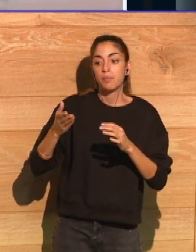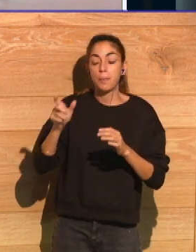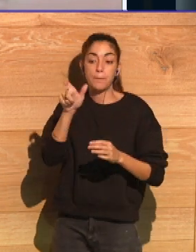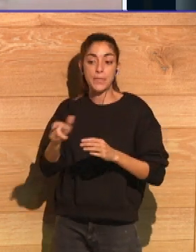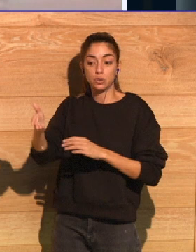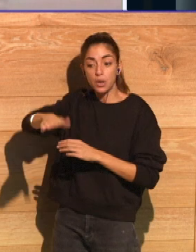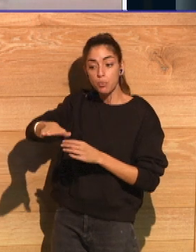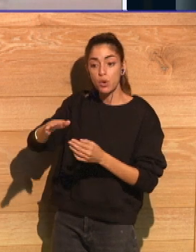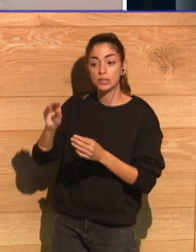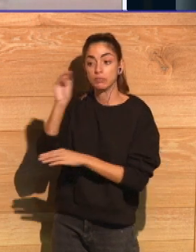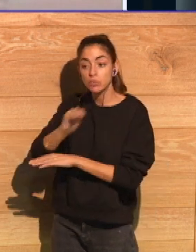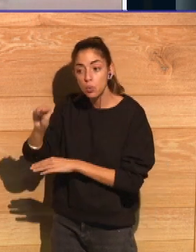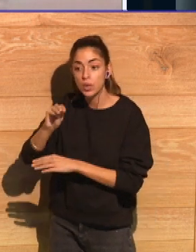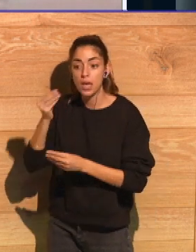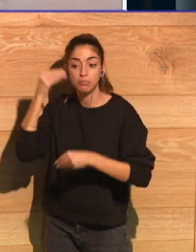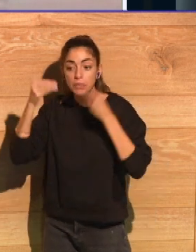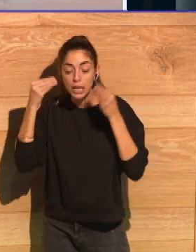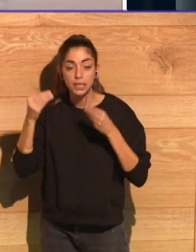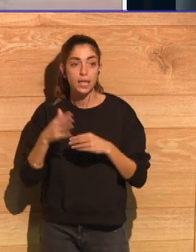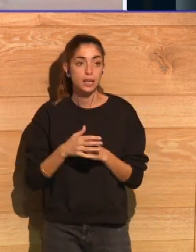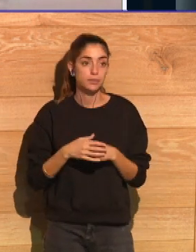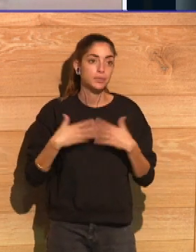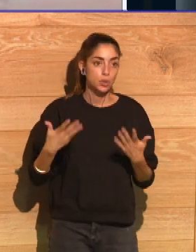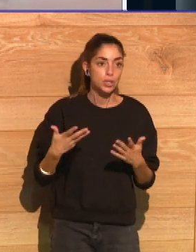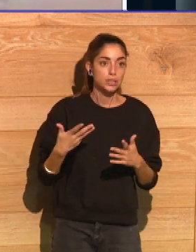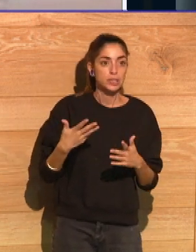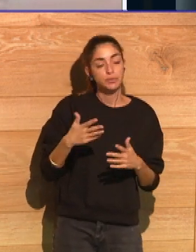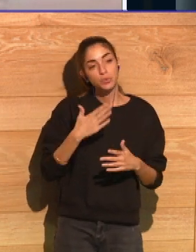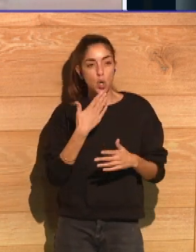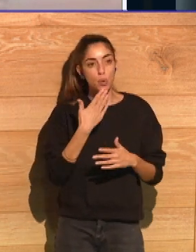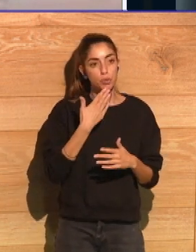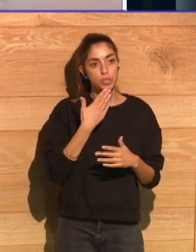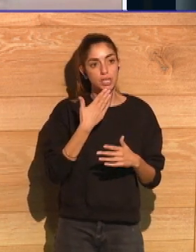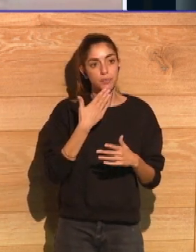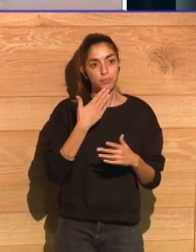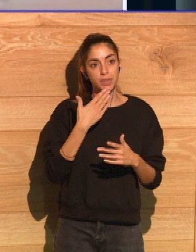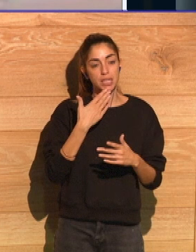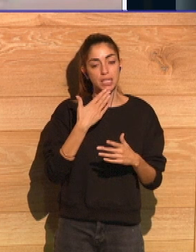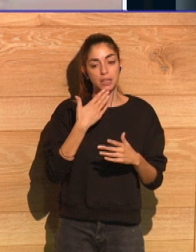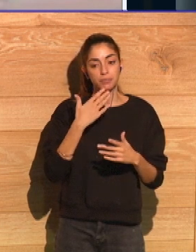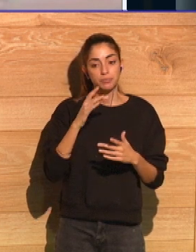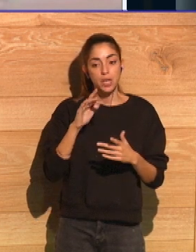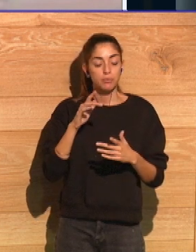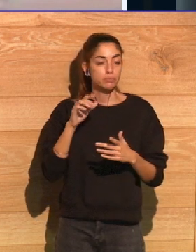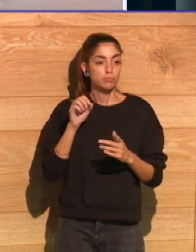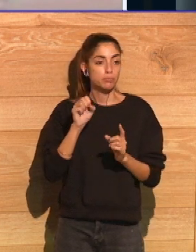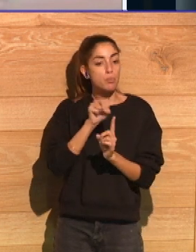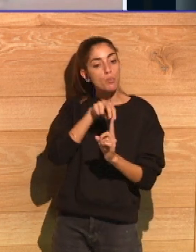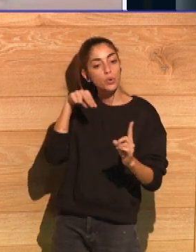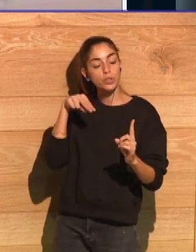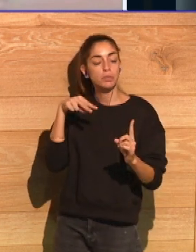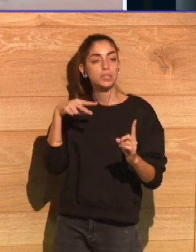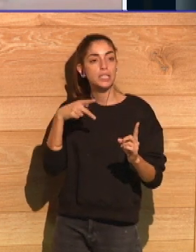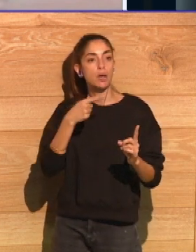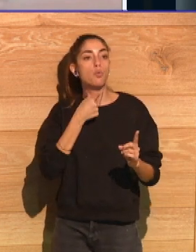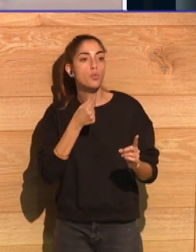engendró en mí una especie de aspecto humorístico de la vida.